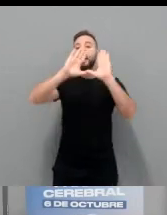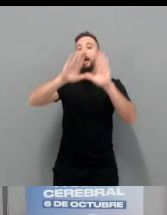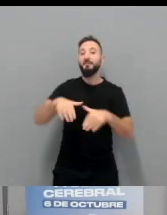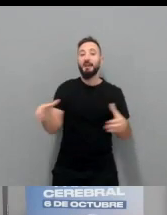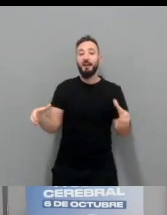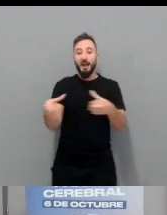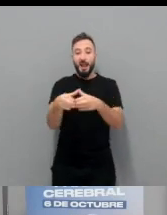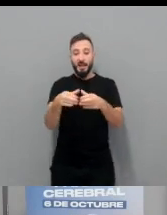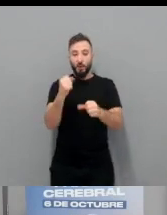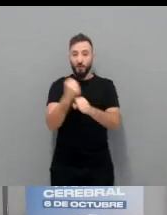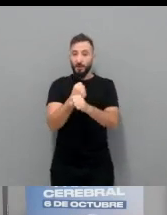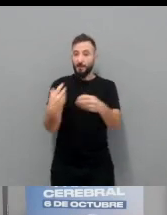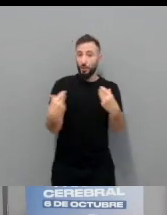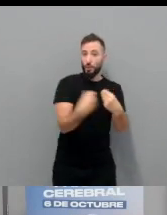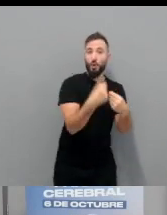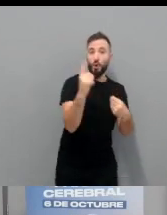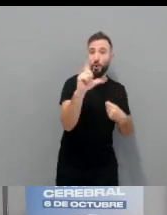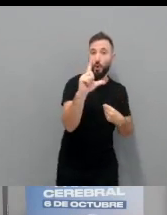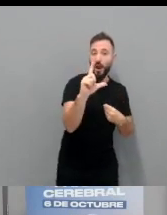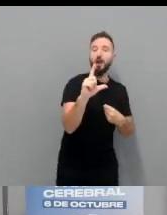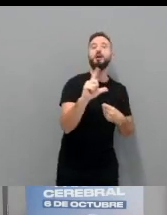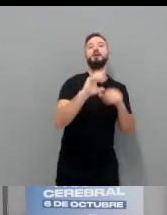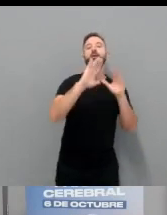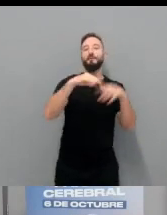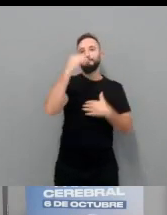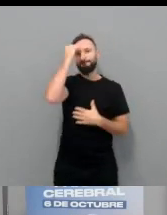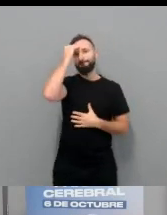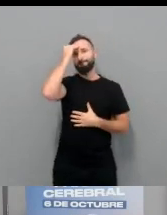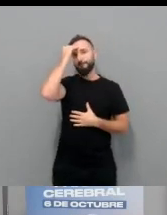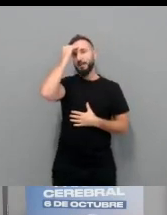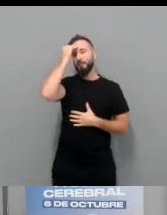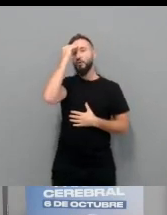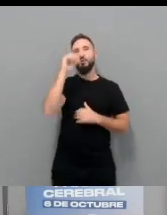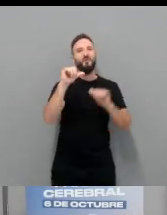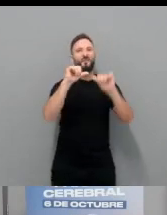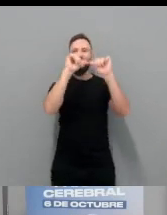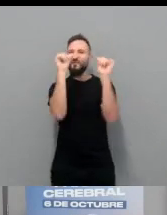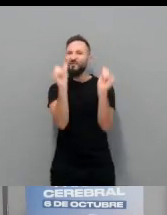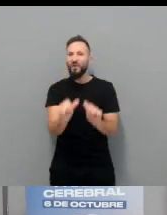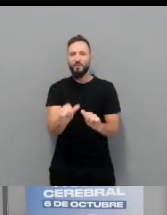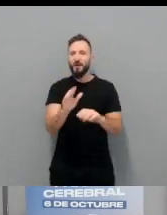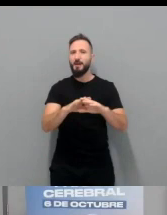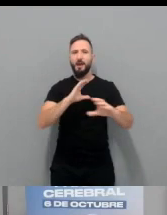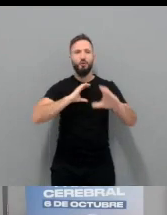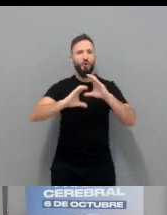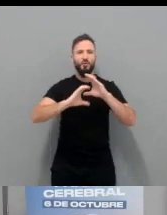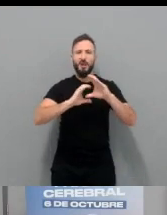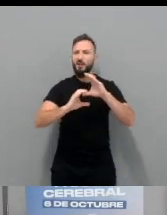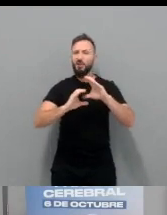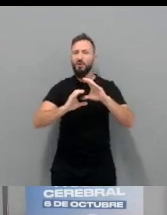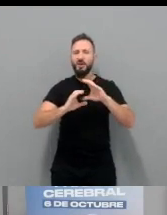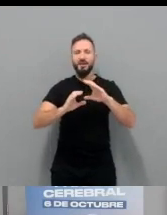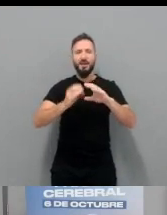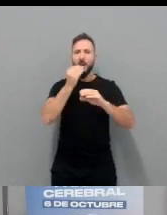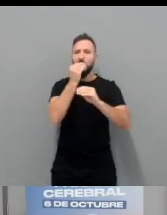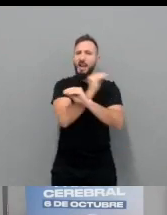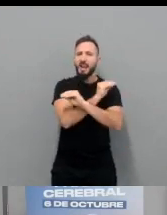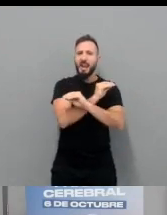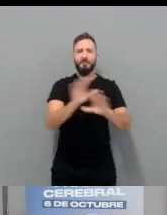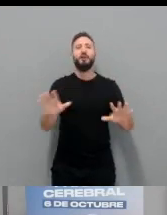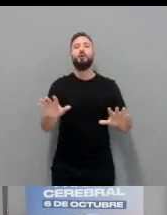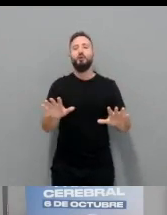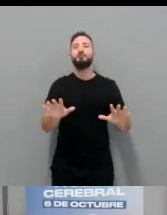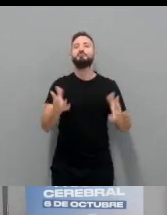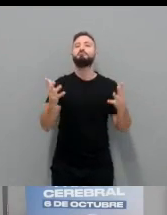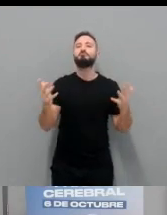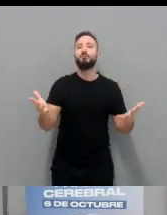que trabajamos con él, pensamos que el modo de acceso a esta comunicación más ideal para Luca